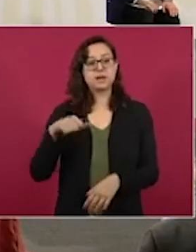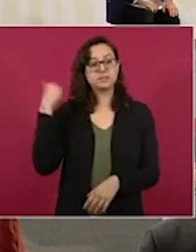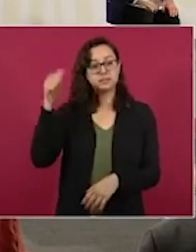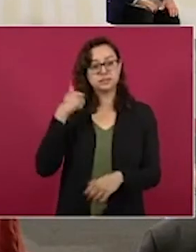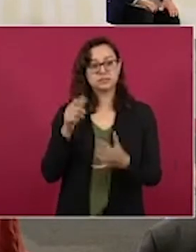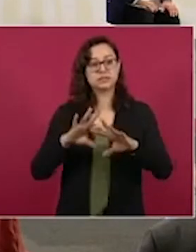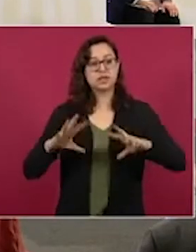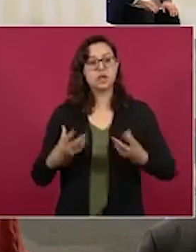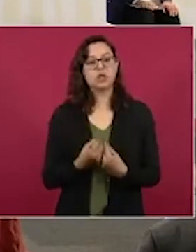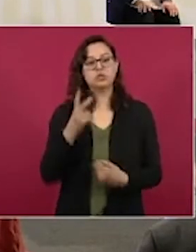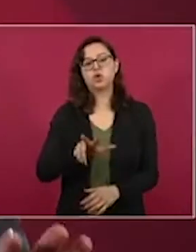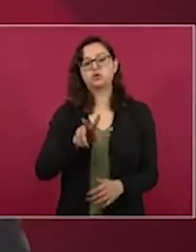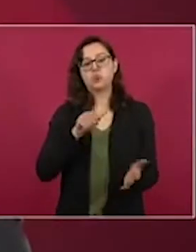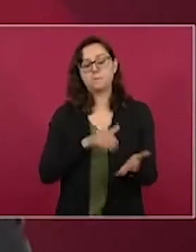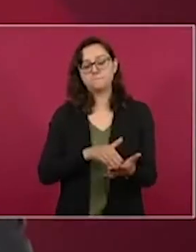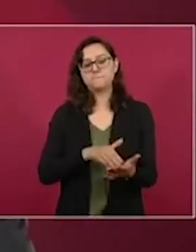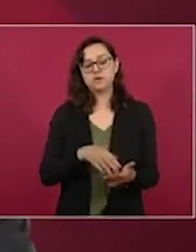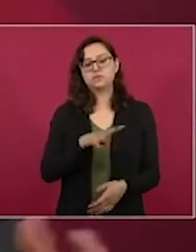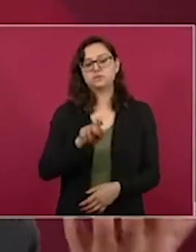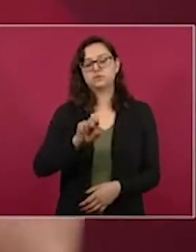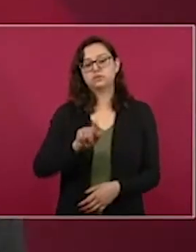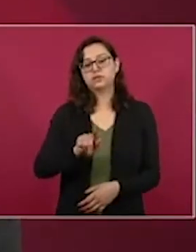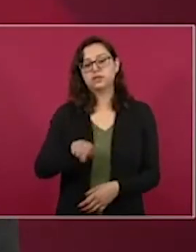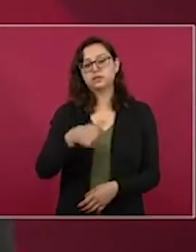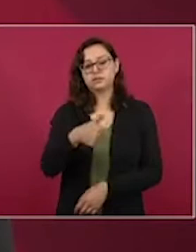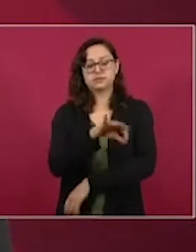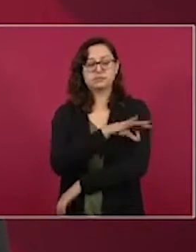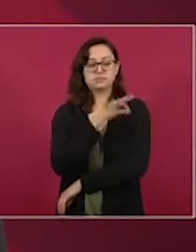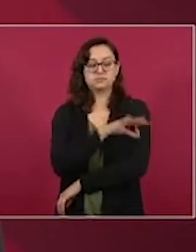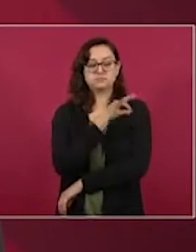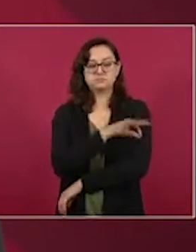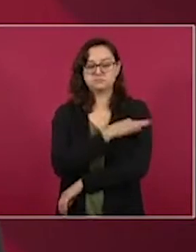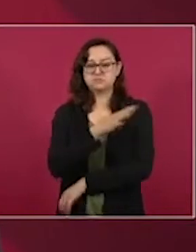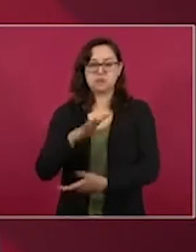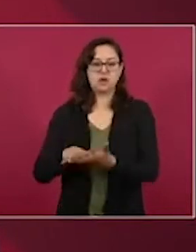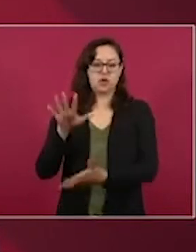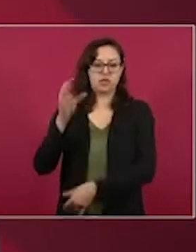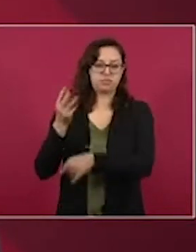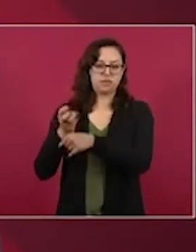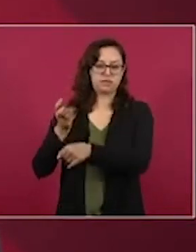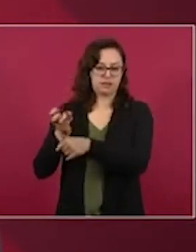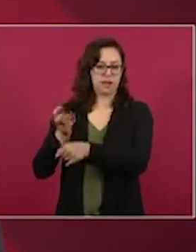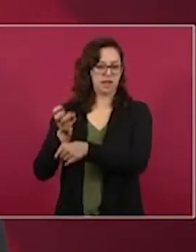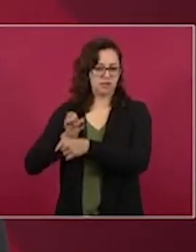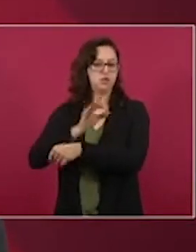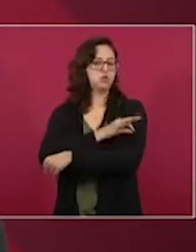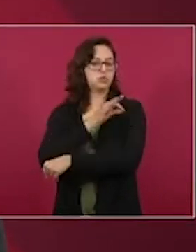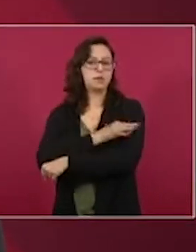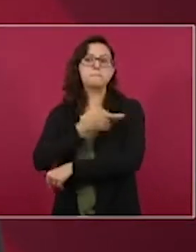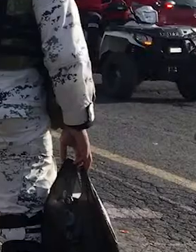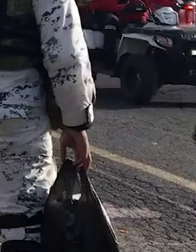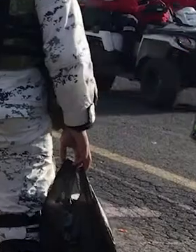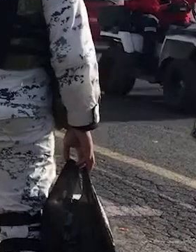el informe también refiere que en las 32 y entidades federativas se cuenta con disponibilidad hospitalaria de